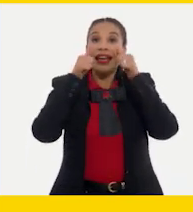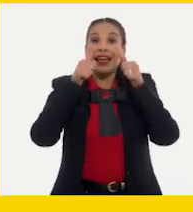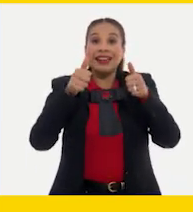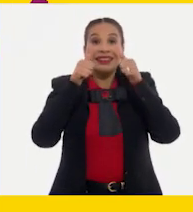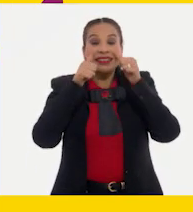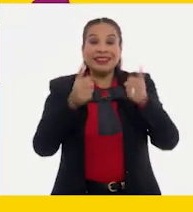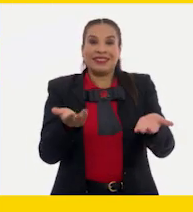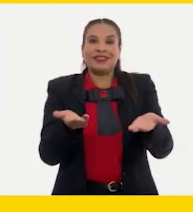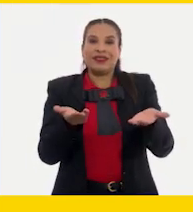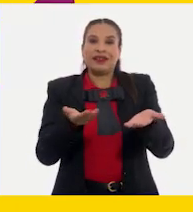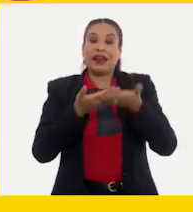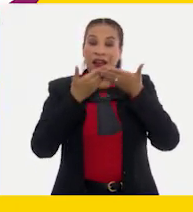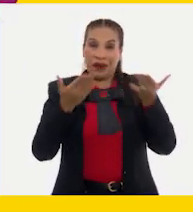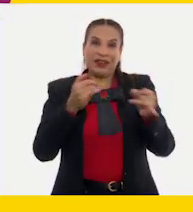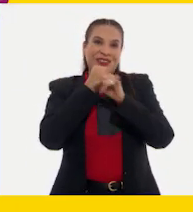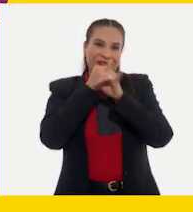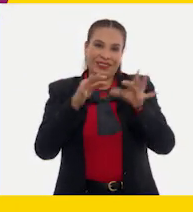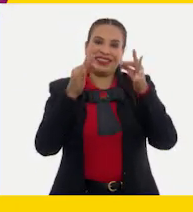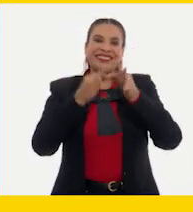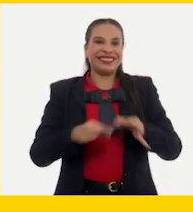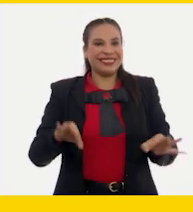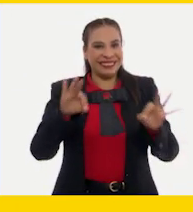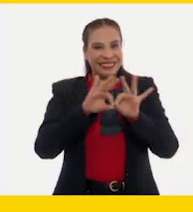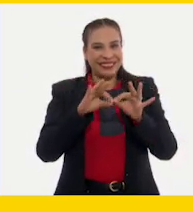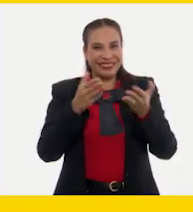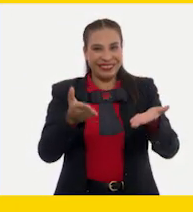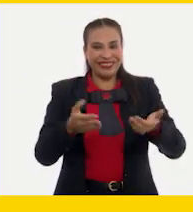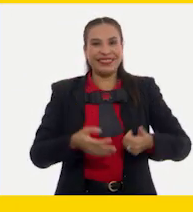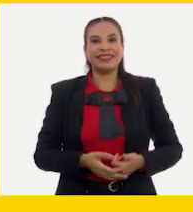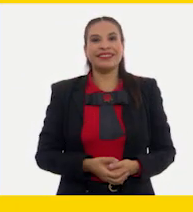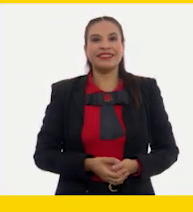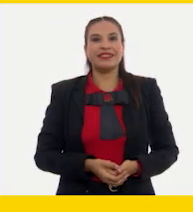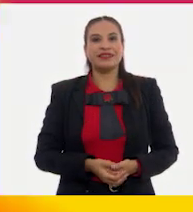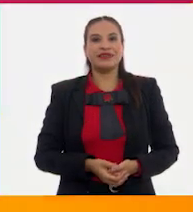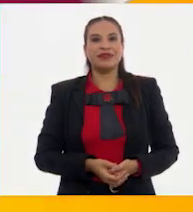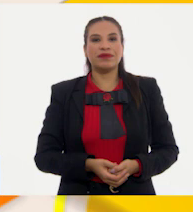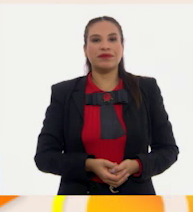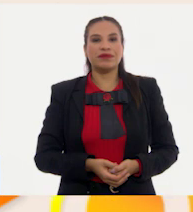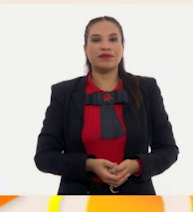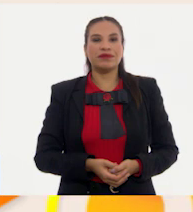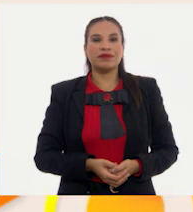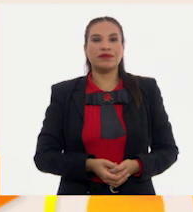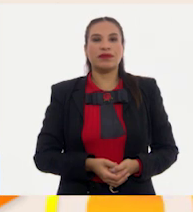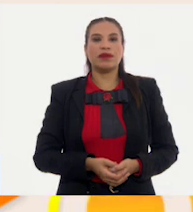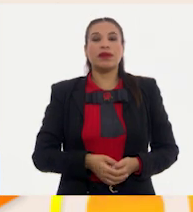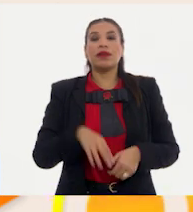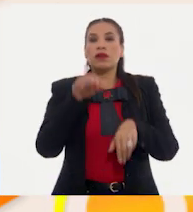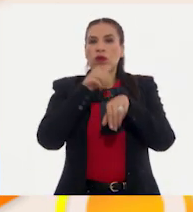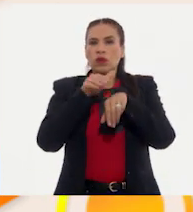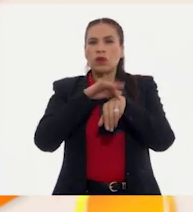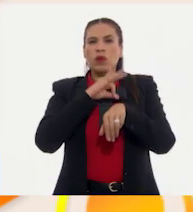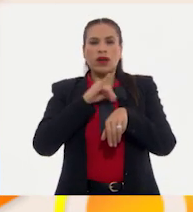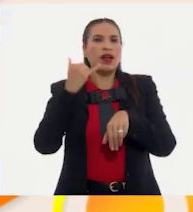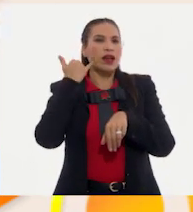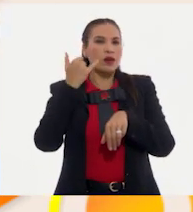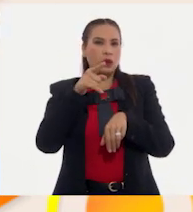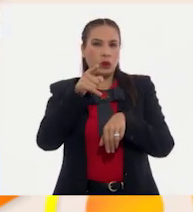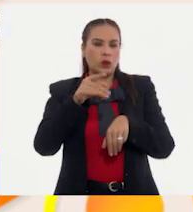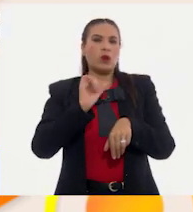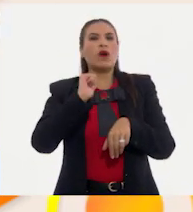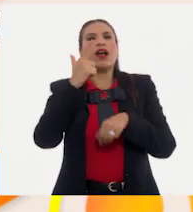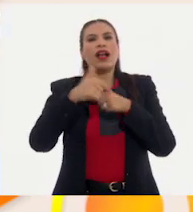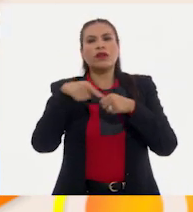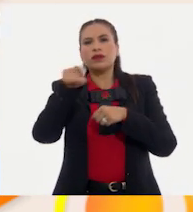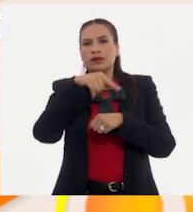¡Atención! ¡Atención! A continuación, información importante. A este número puedes llamar cuando tú o